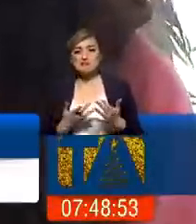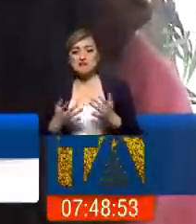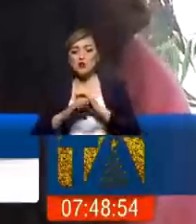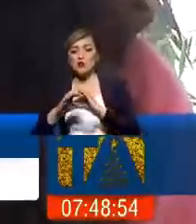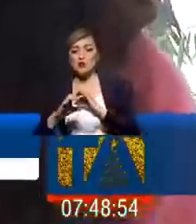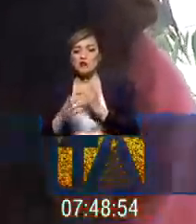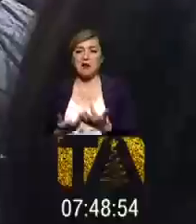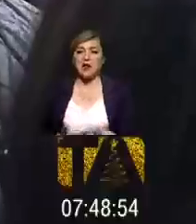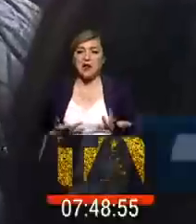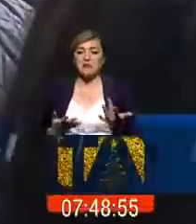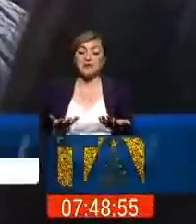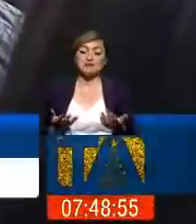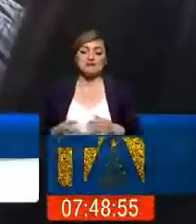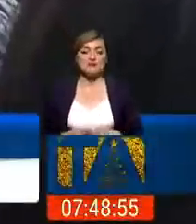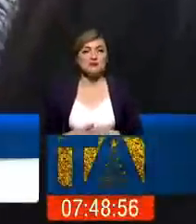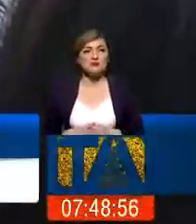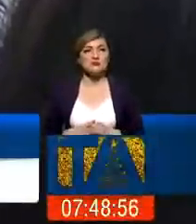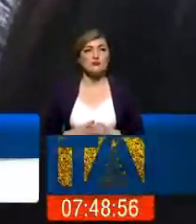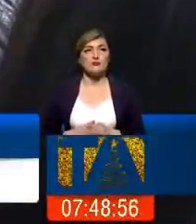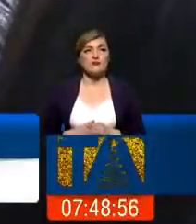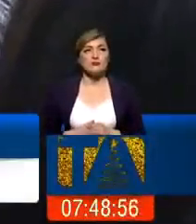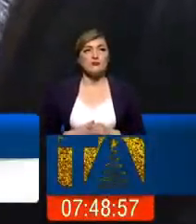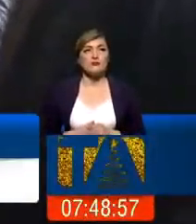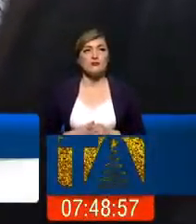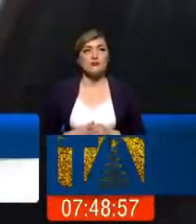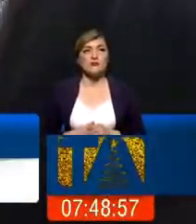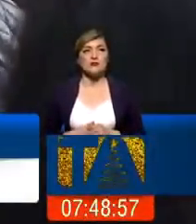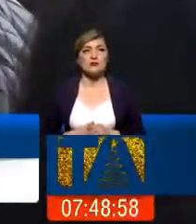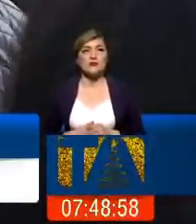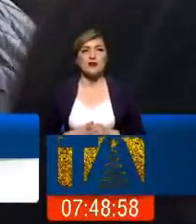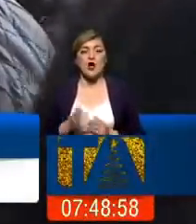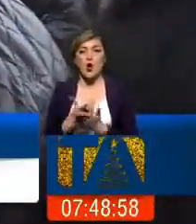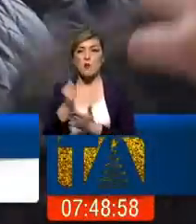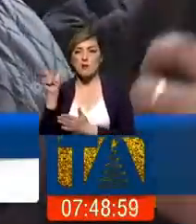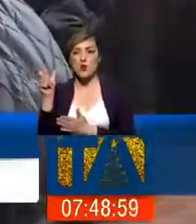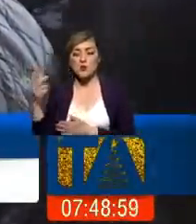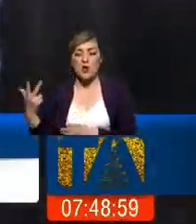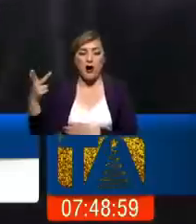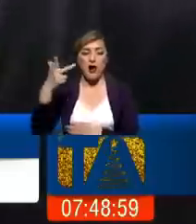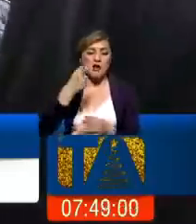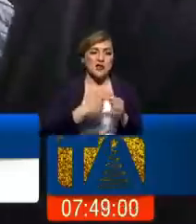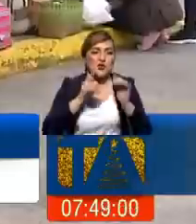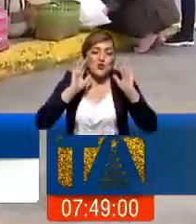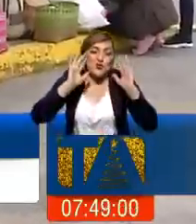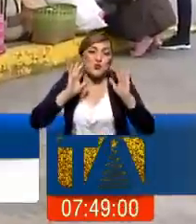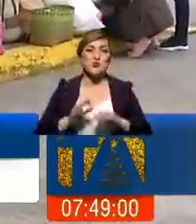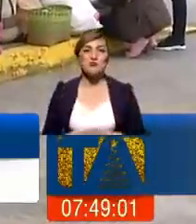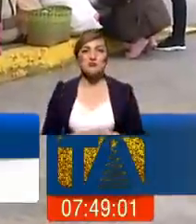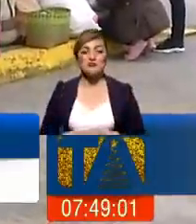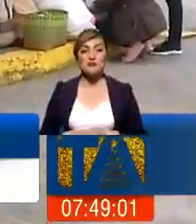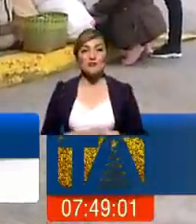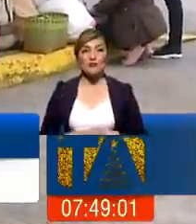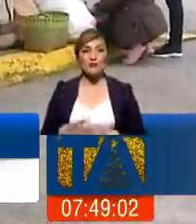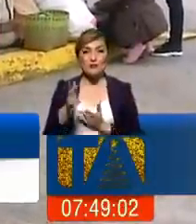vuelvan a abrir normalmente. Por eso, más que todo, no se sabe si habrá boletos de regreso o no. Para acá, Quito. Las